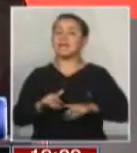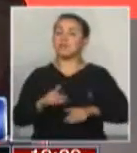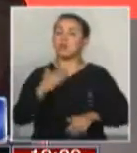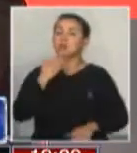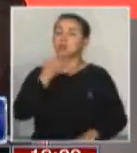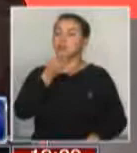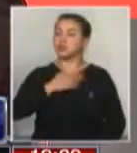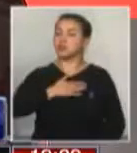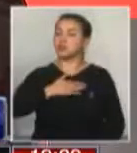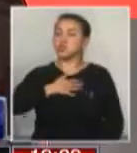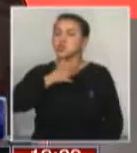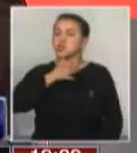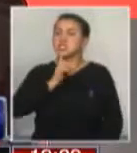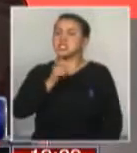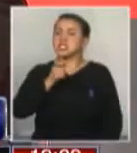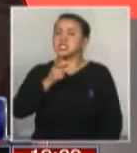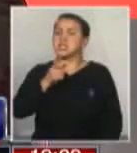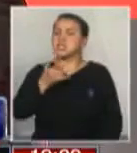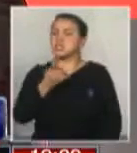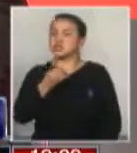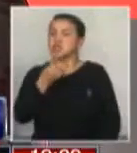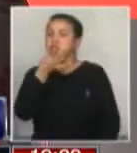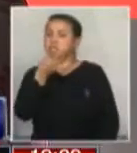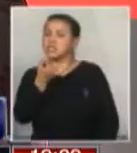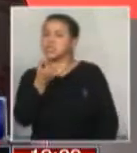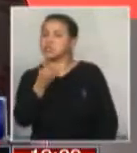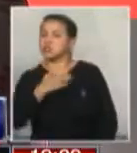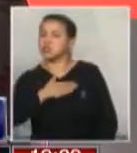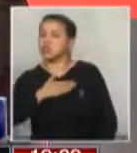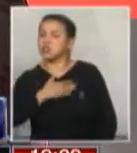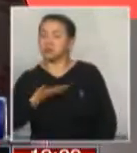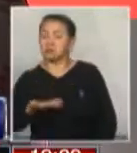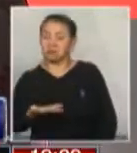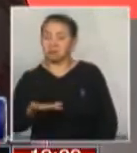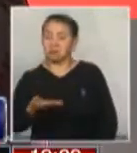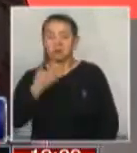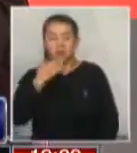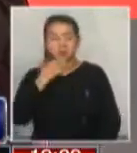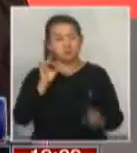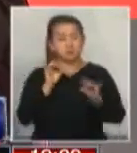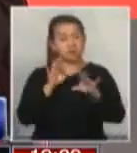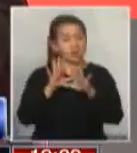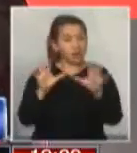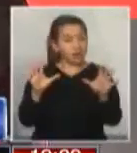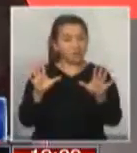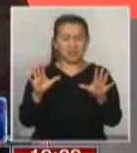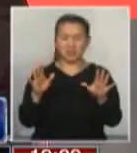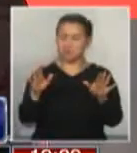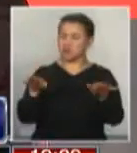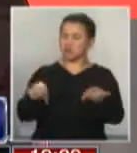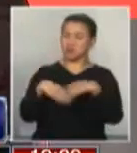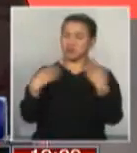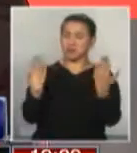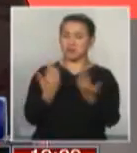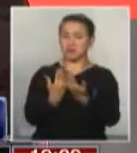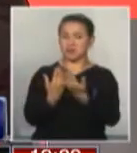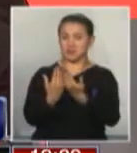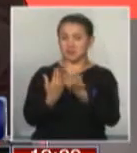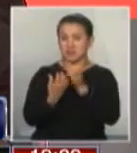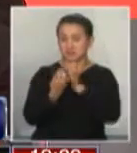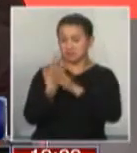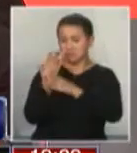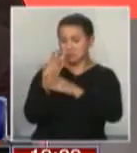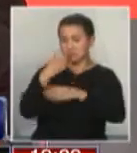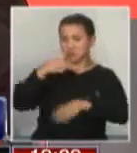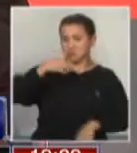digo yo no sé quién es ese yo que dice yo y es totalmente modelo esa es